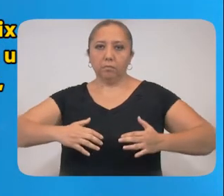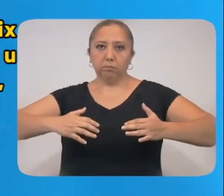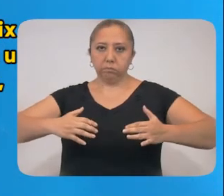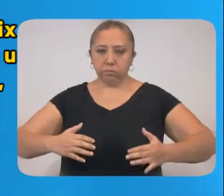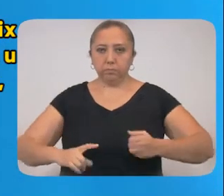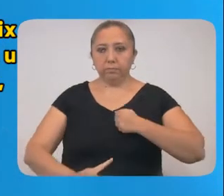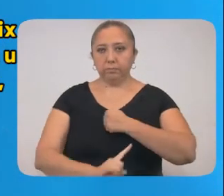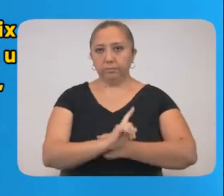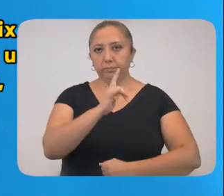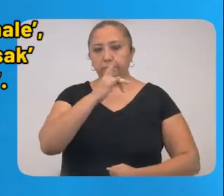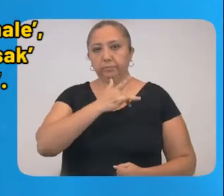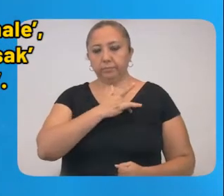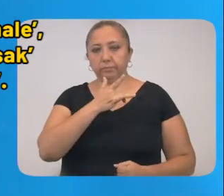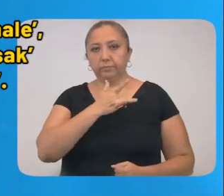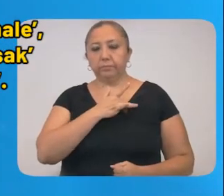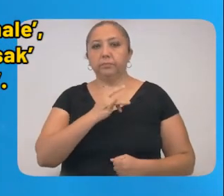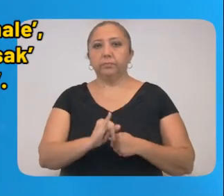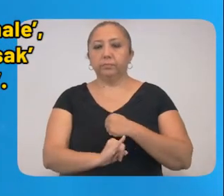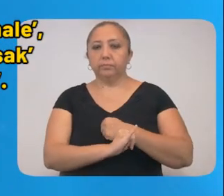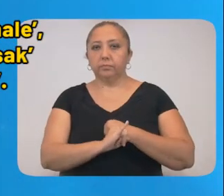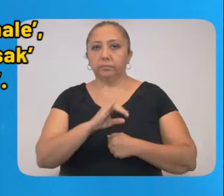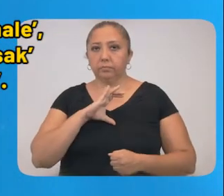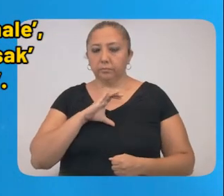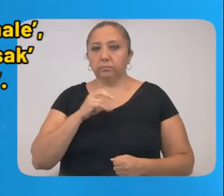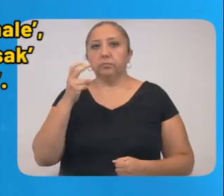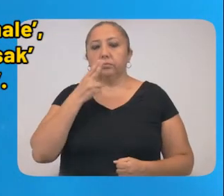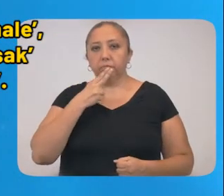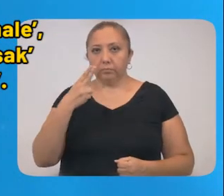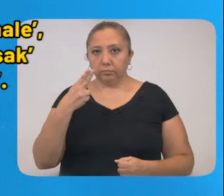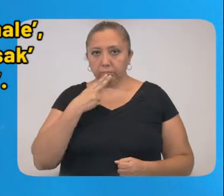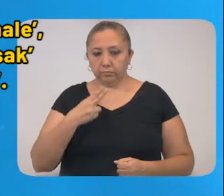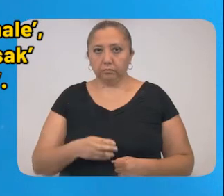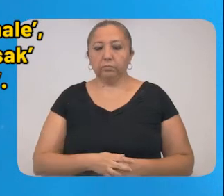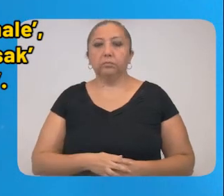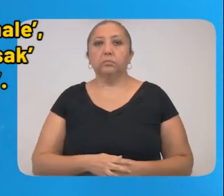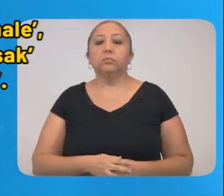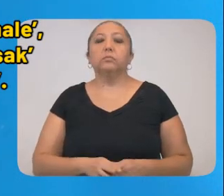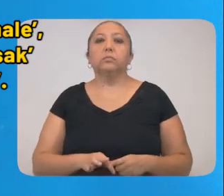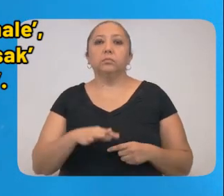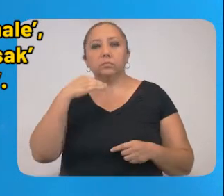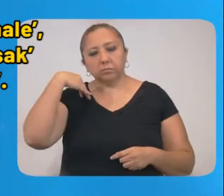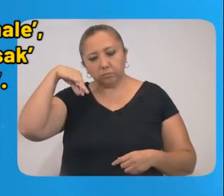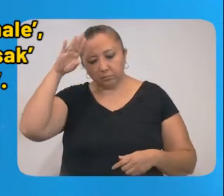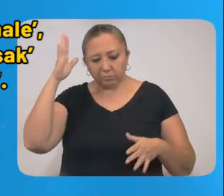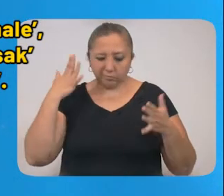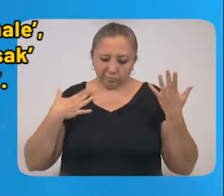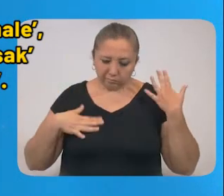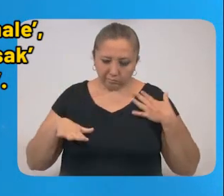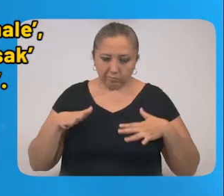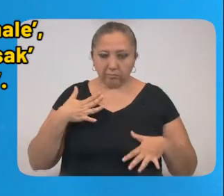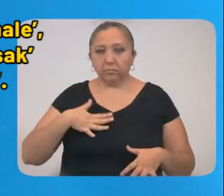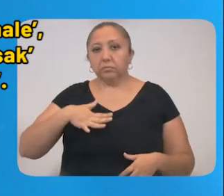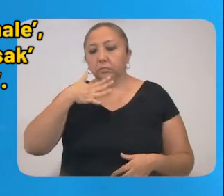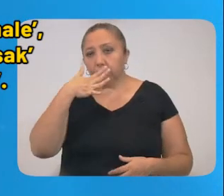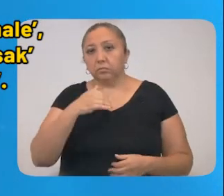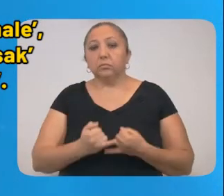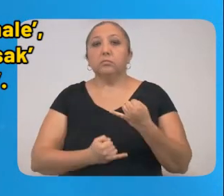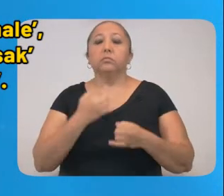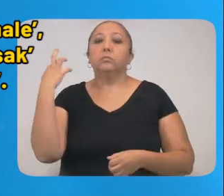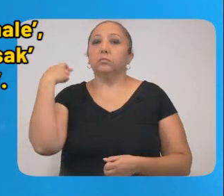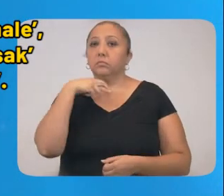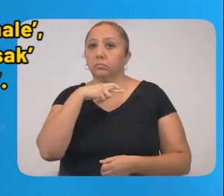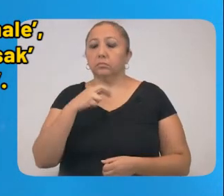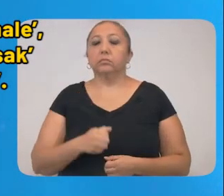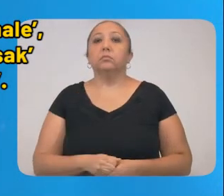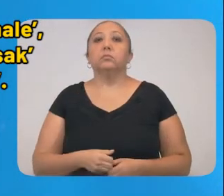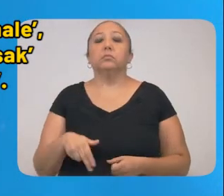sobrepeso, problemas cardíacos, VIH, cáncer o tabaquismo, si presentan fiebre, cansancio o tos seca, acudir de